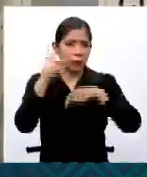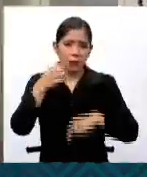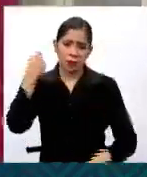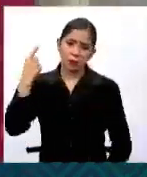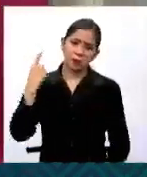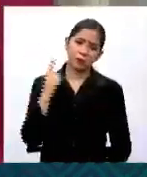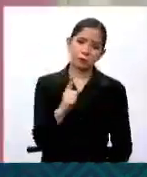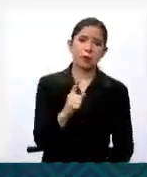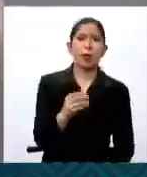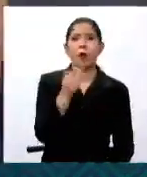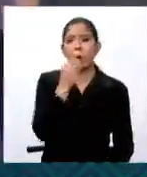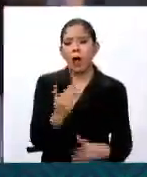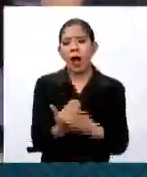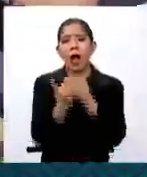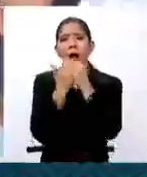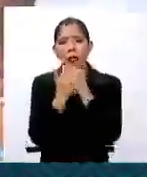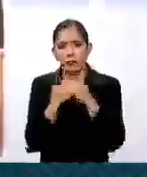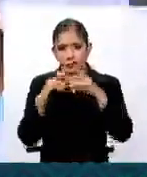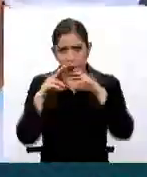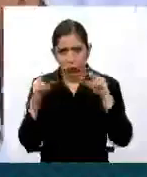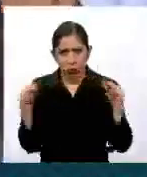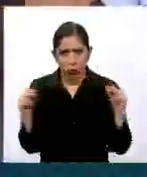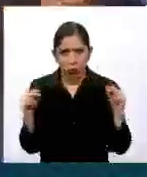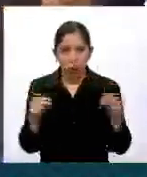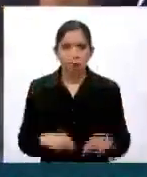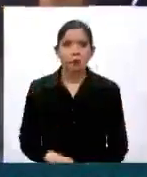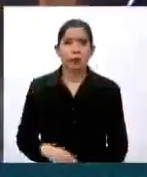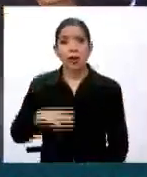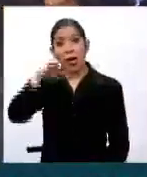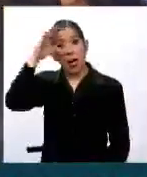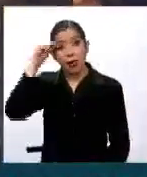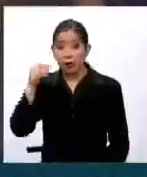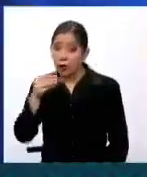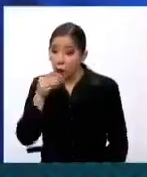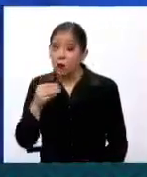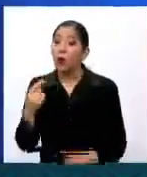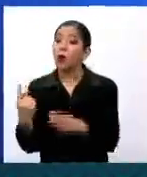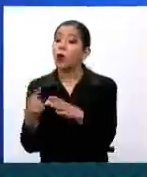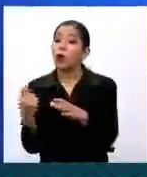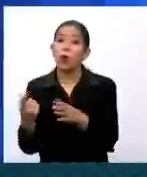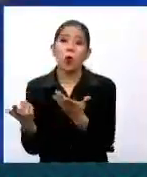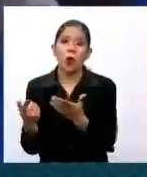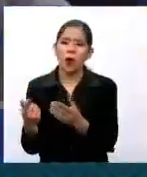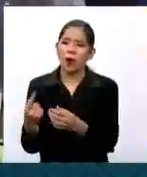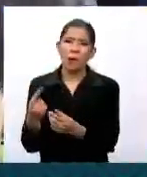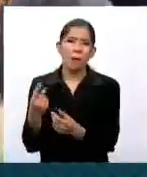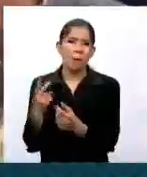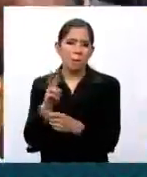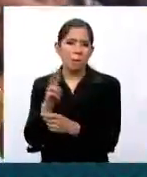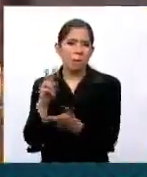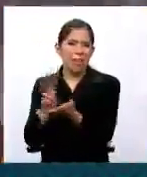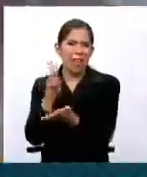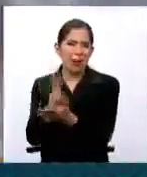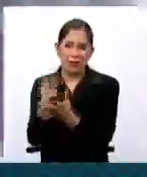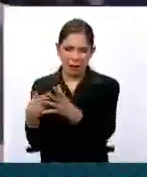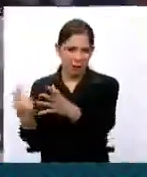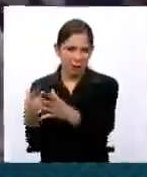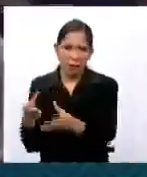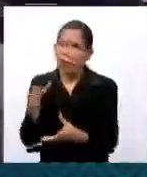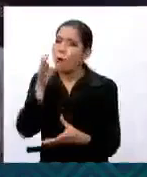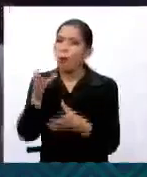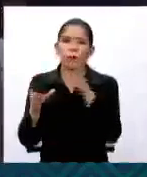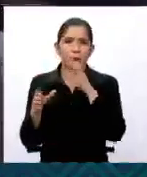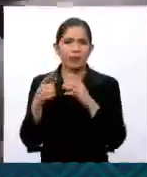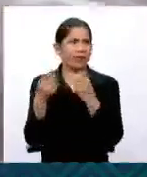un sándwich de chorizo. Como cualquier boliviano, acompañó esta delicia con un jugo de supervitamínico, que caracteriza al lugar,